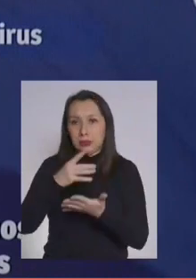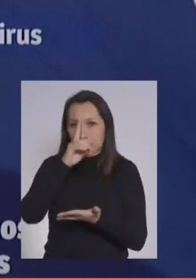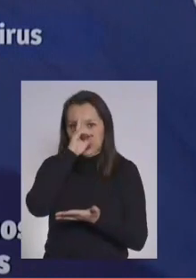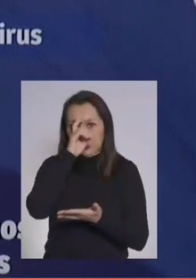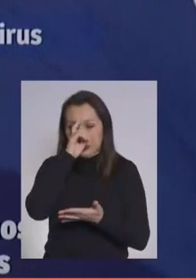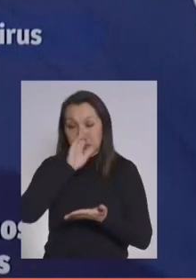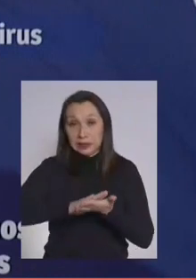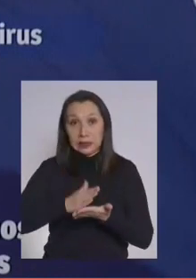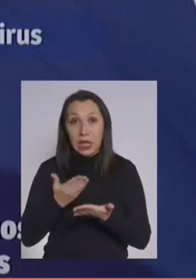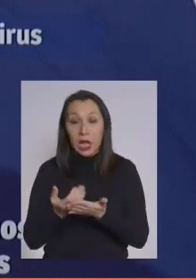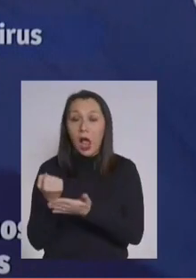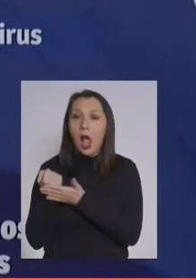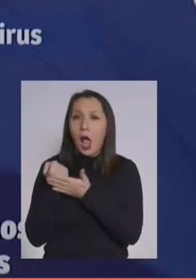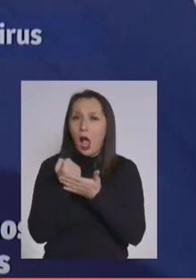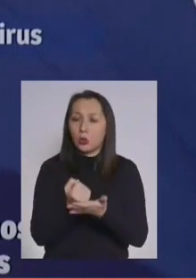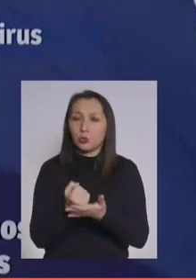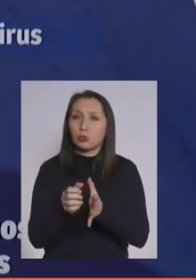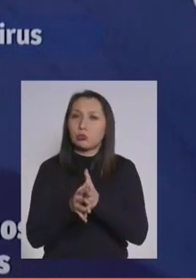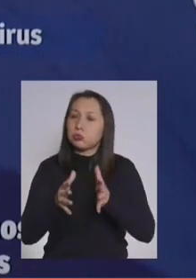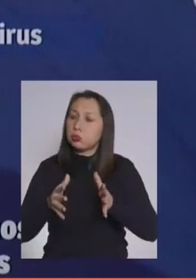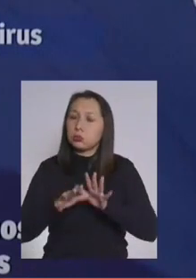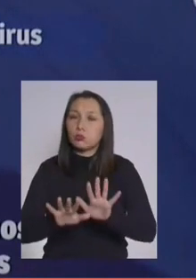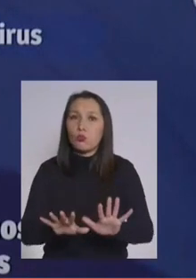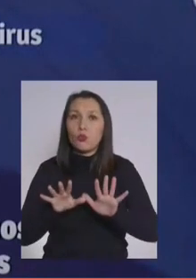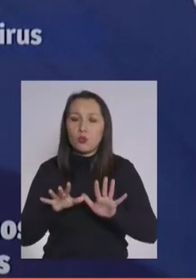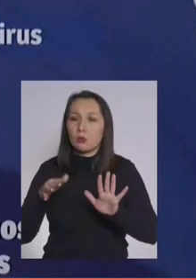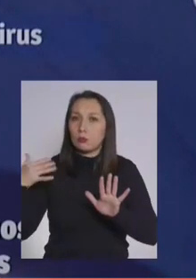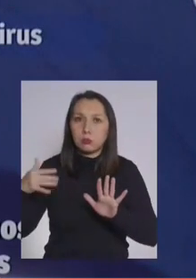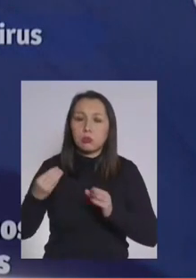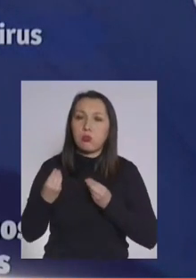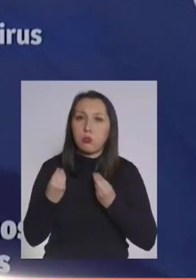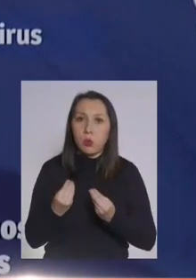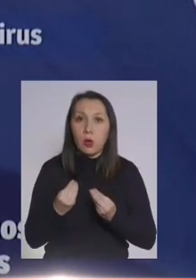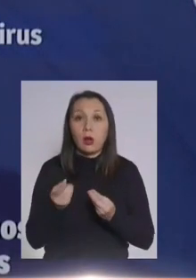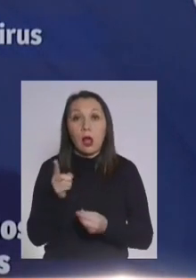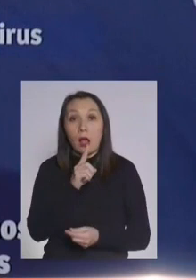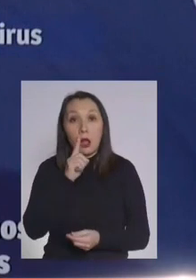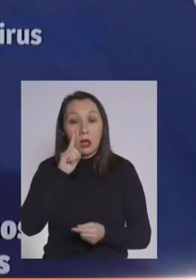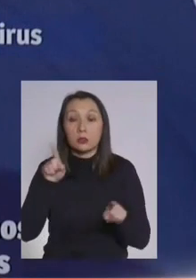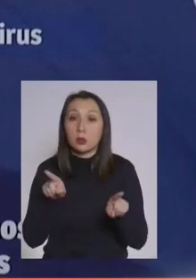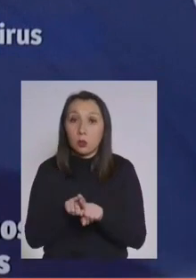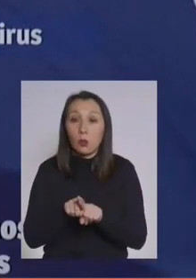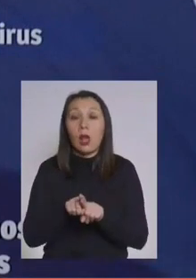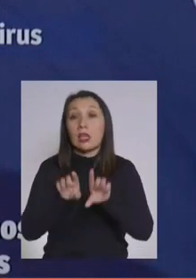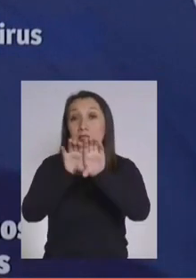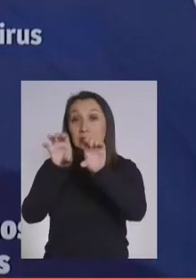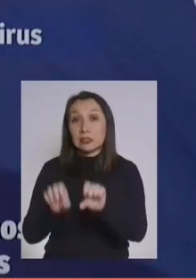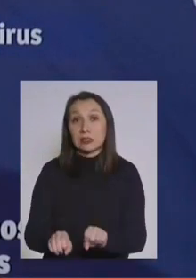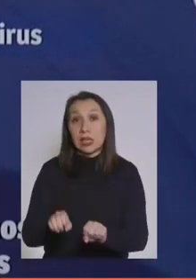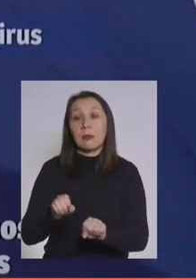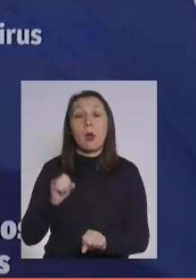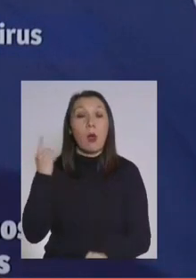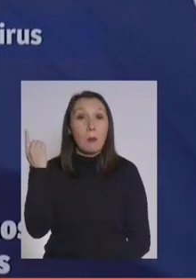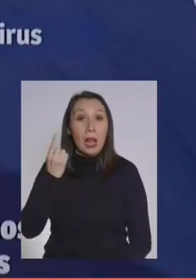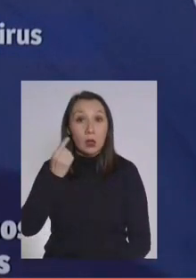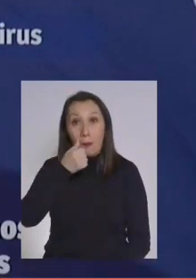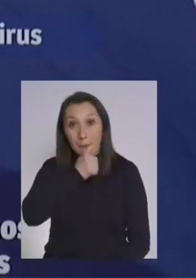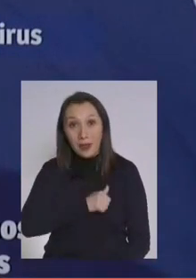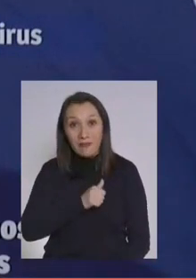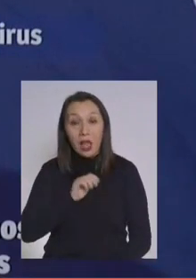ha contribuido en forma impresionante y es así como el sistema privado de salud